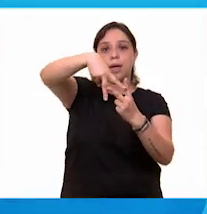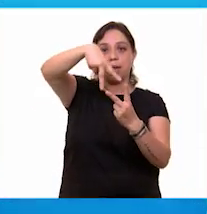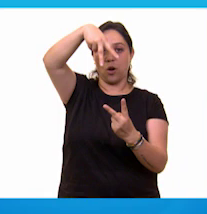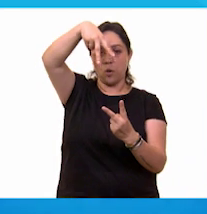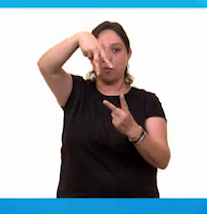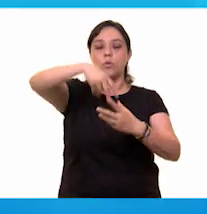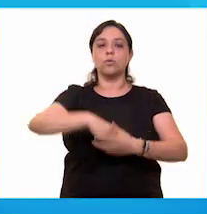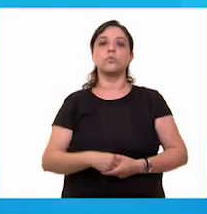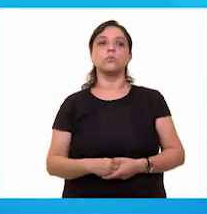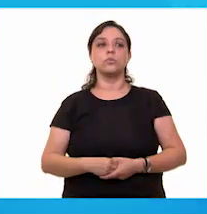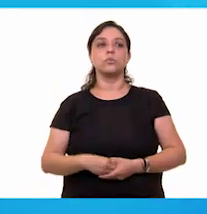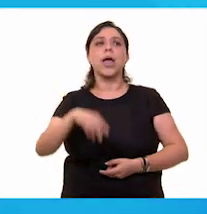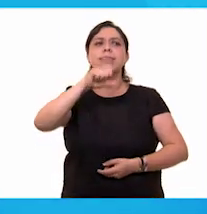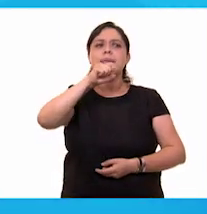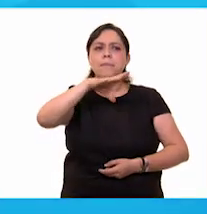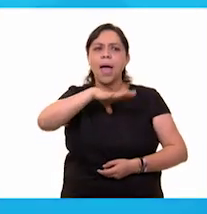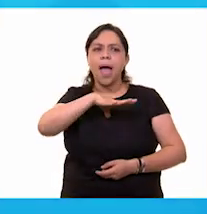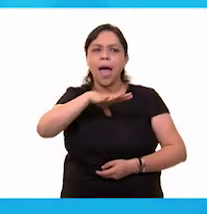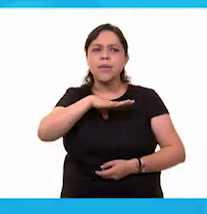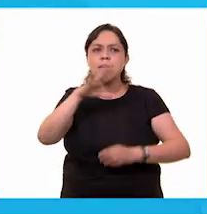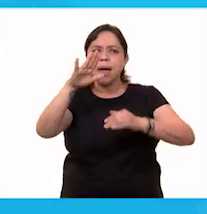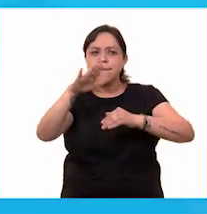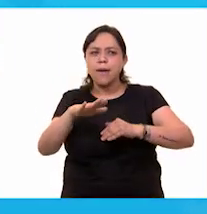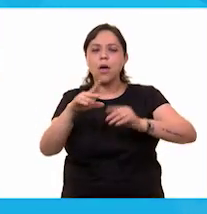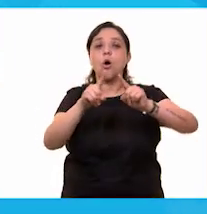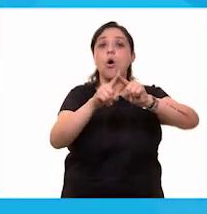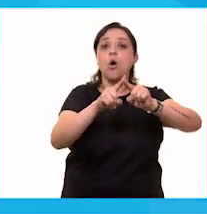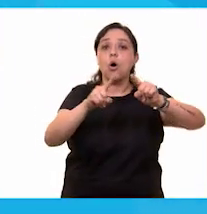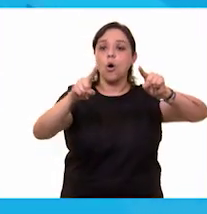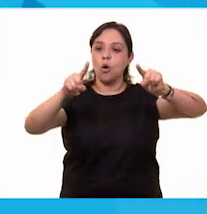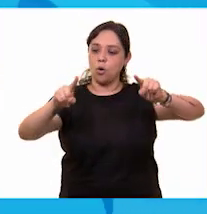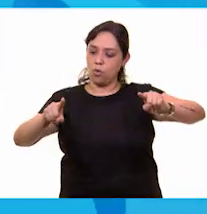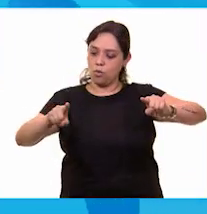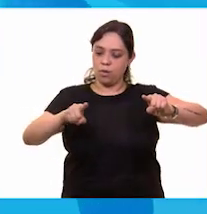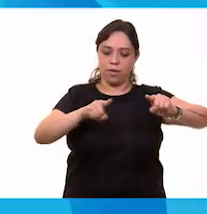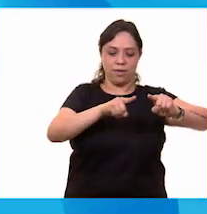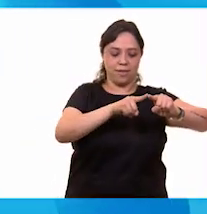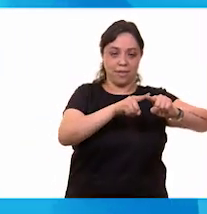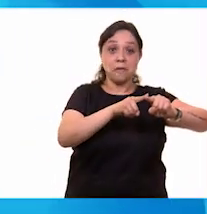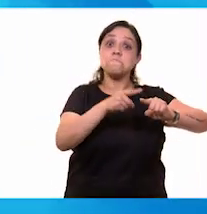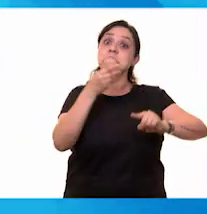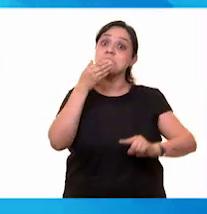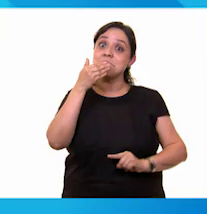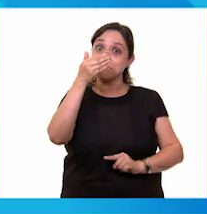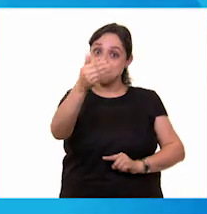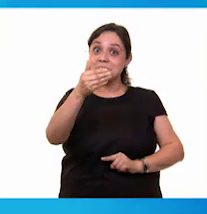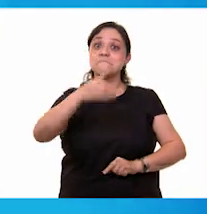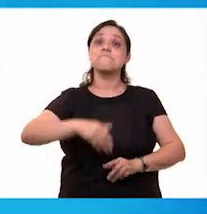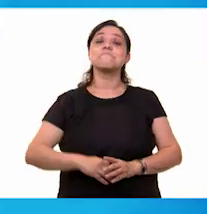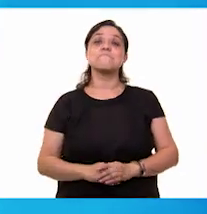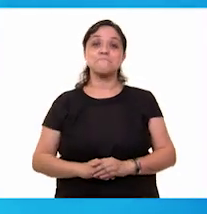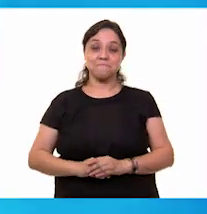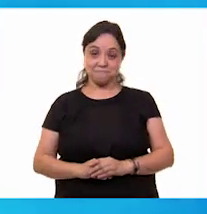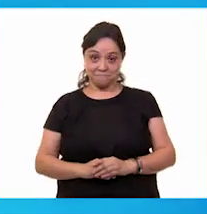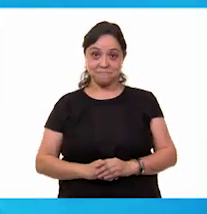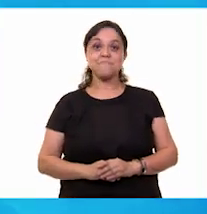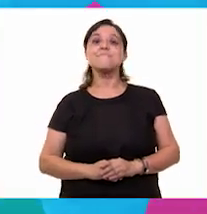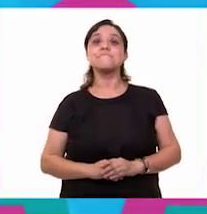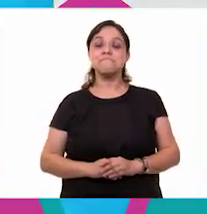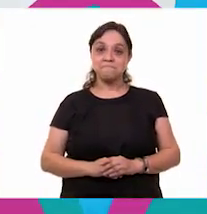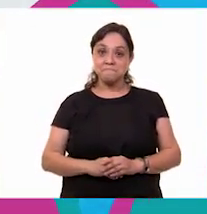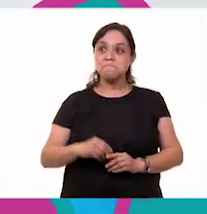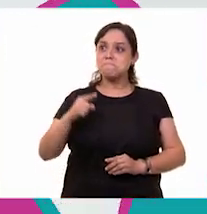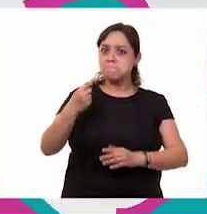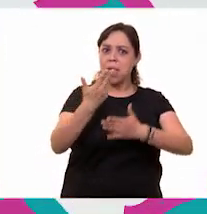Y tenemos acá otra figura que es un trapecio. ¡Excelente! Entonces, ella